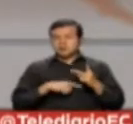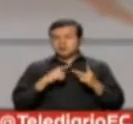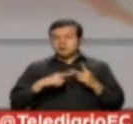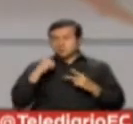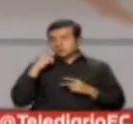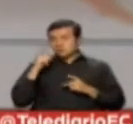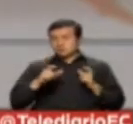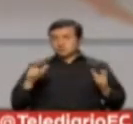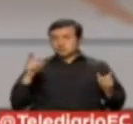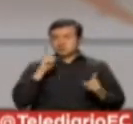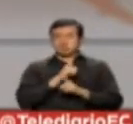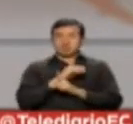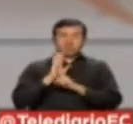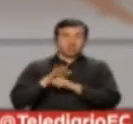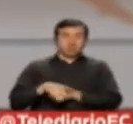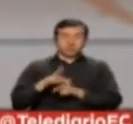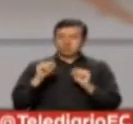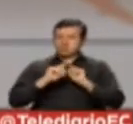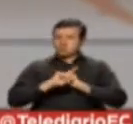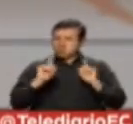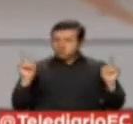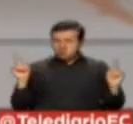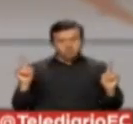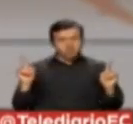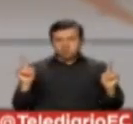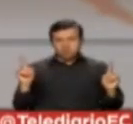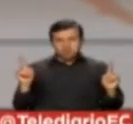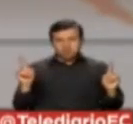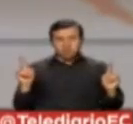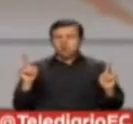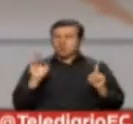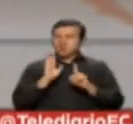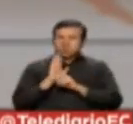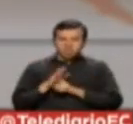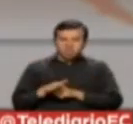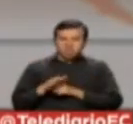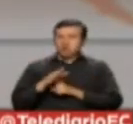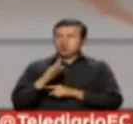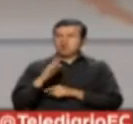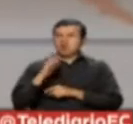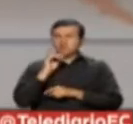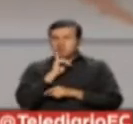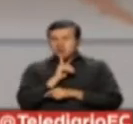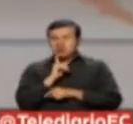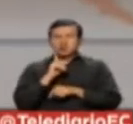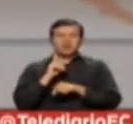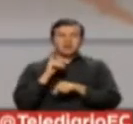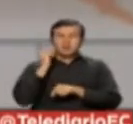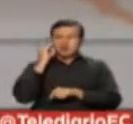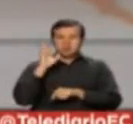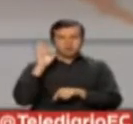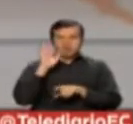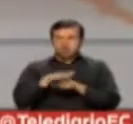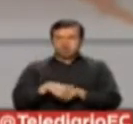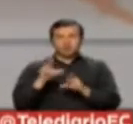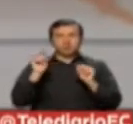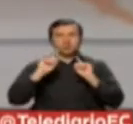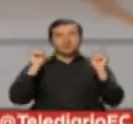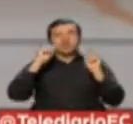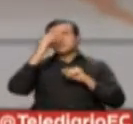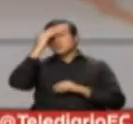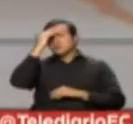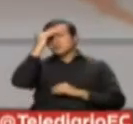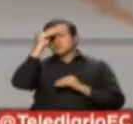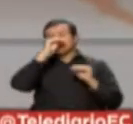destruir a las personas con discapacidad no debe haber ningún tipo de discriminación racial en el sistema educativo porque qué es lo que enseñamos del sistema